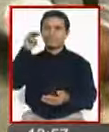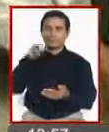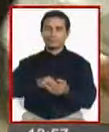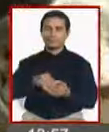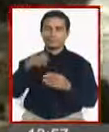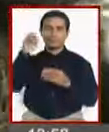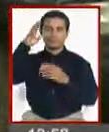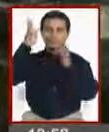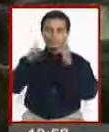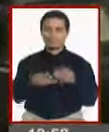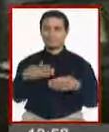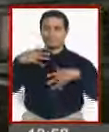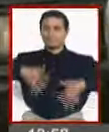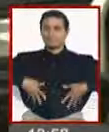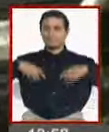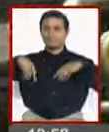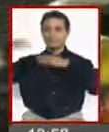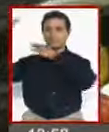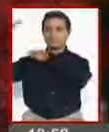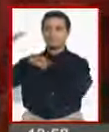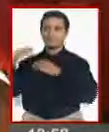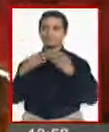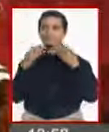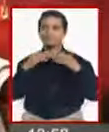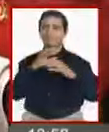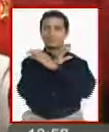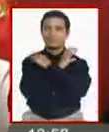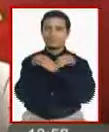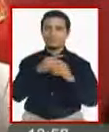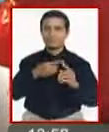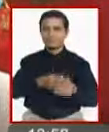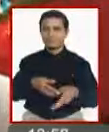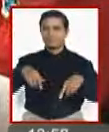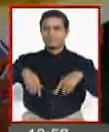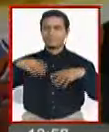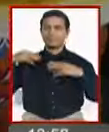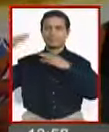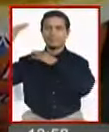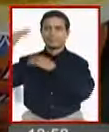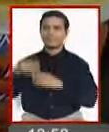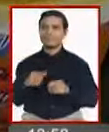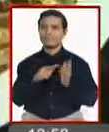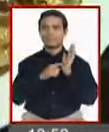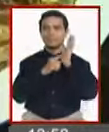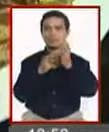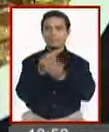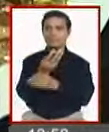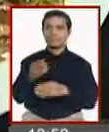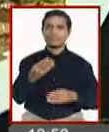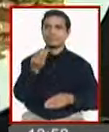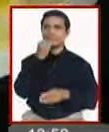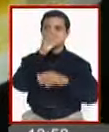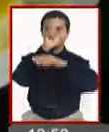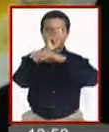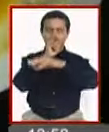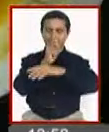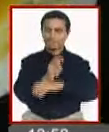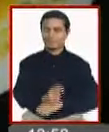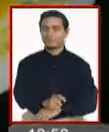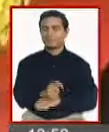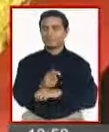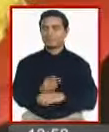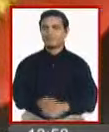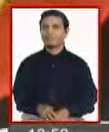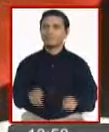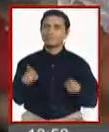Cruz. Ellos agradecieron el cariño de la tierra cruceña que los acoge. En conferencia mostraron algunas de sus comidas típicas y explicaron cuáles son sus costumbres en